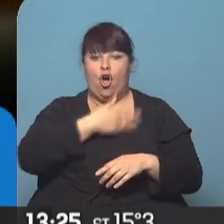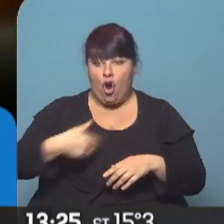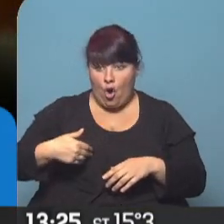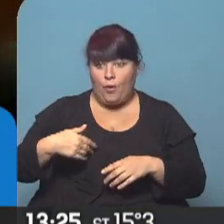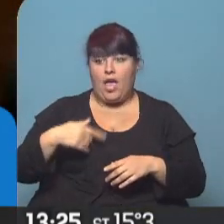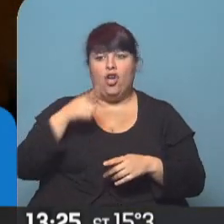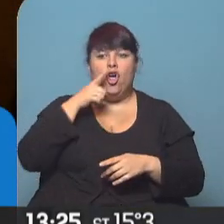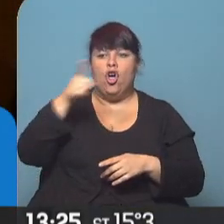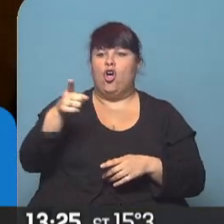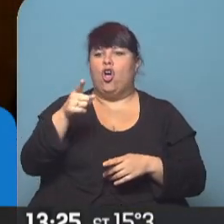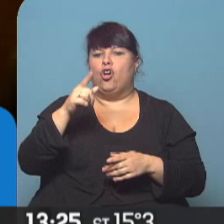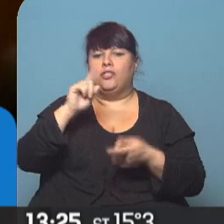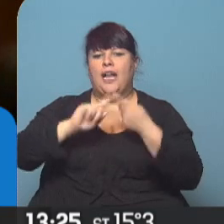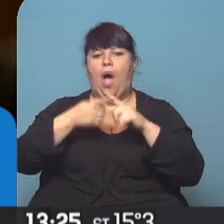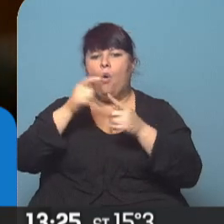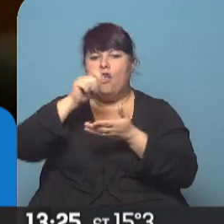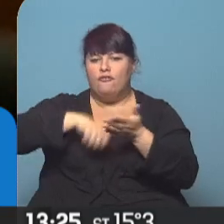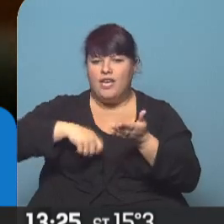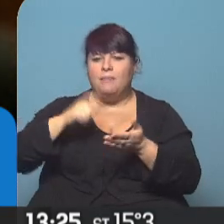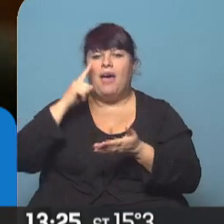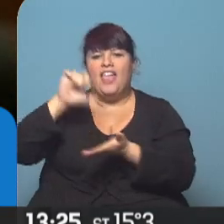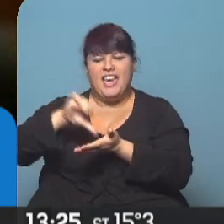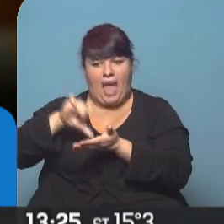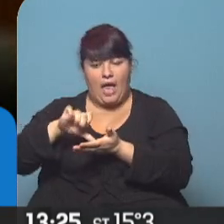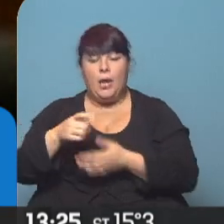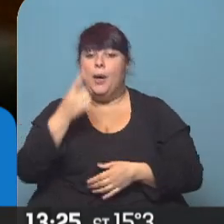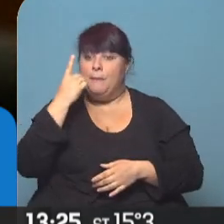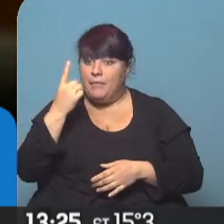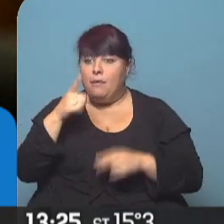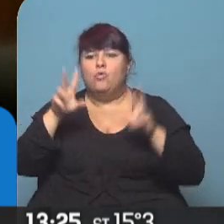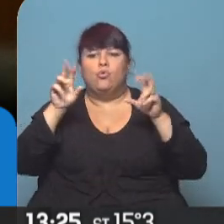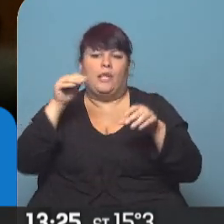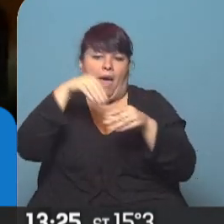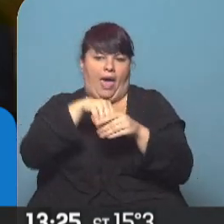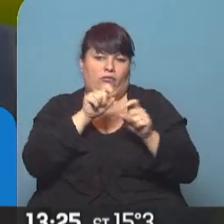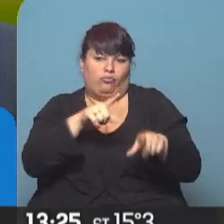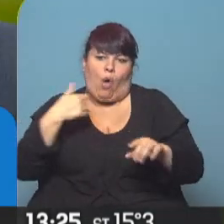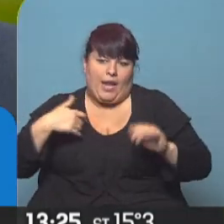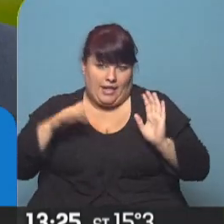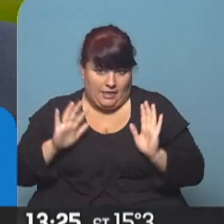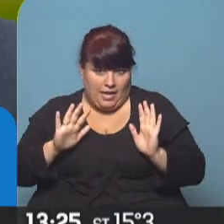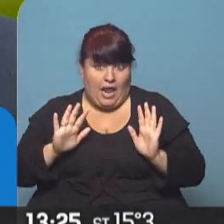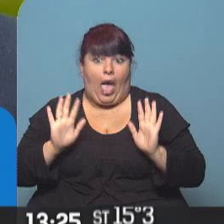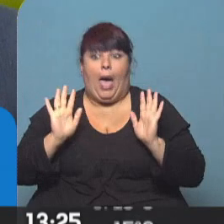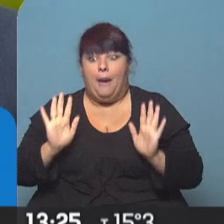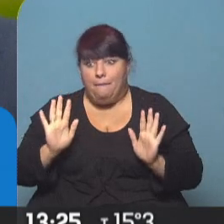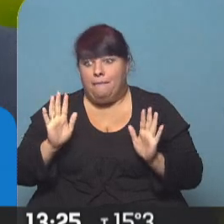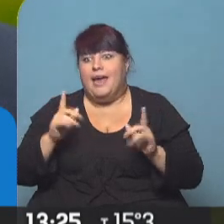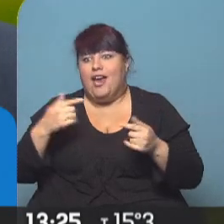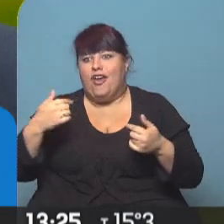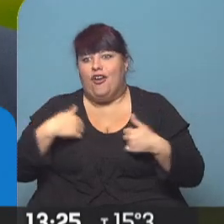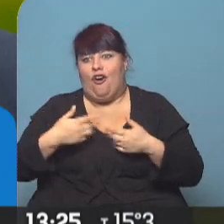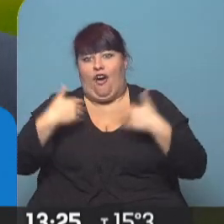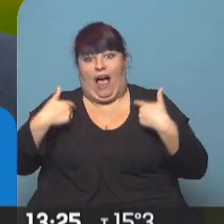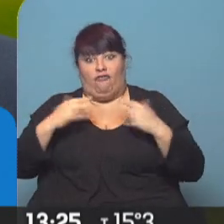haya repudiado el memorando de entendimiento con Irán? En principio esto es una cuestión interna argentina, pero digo más como